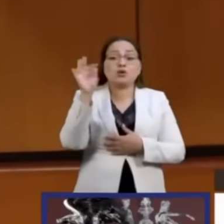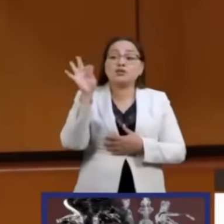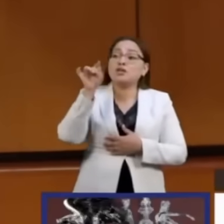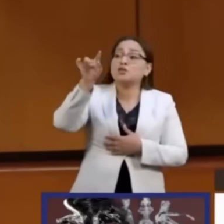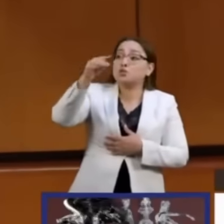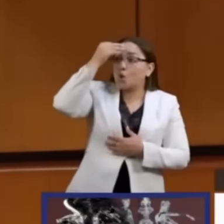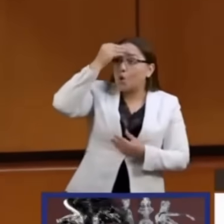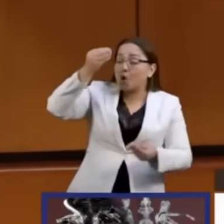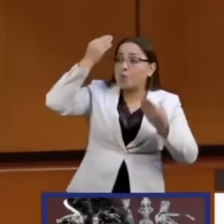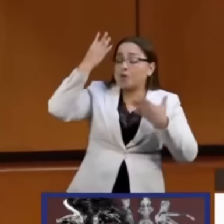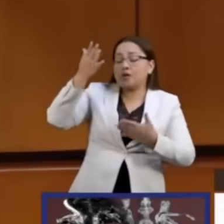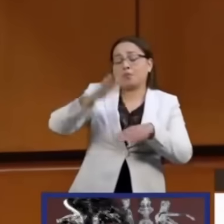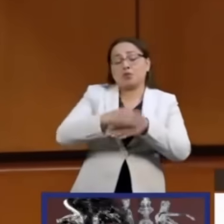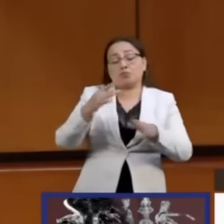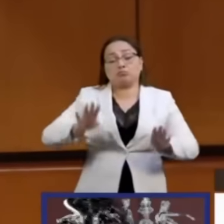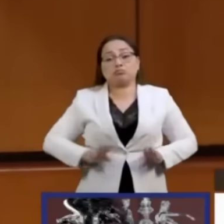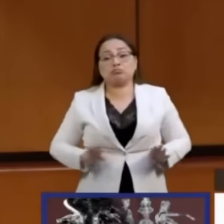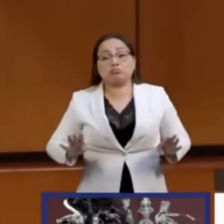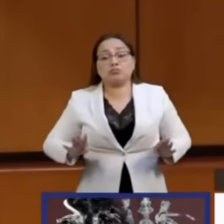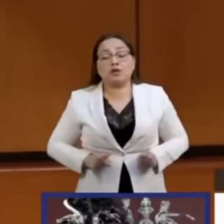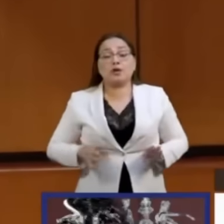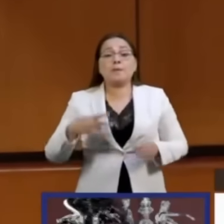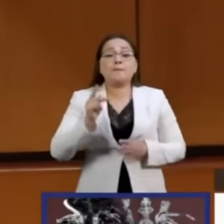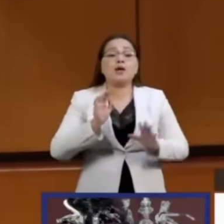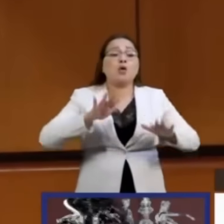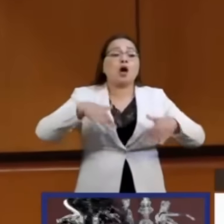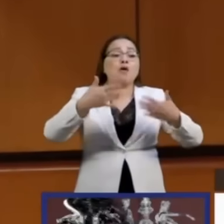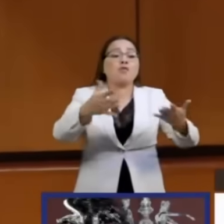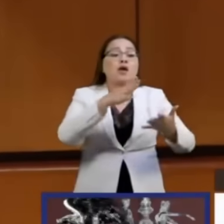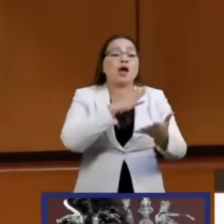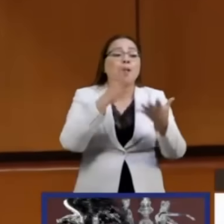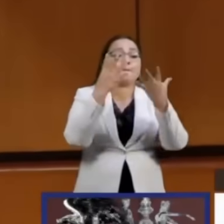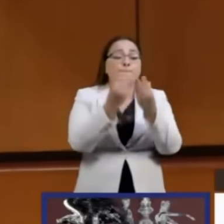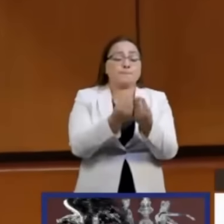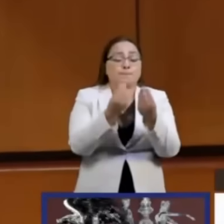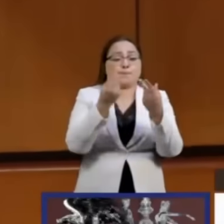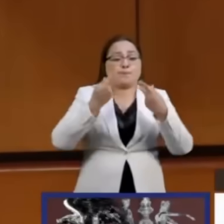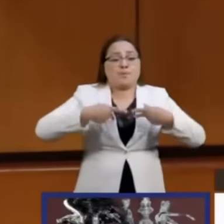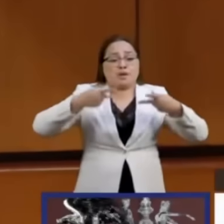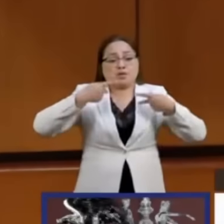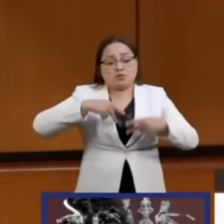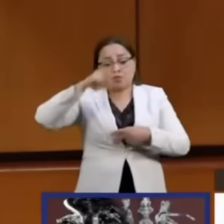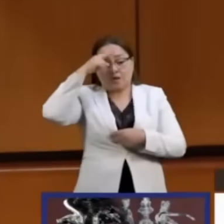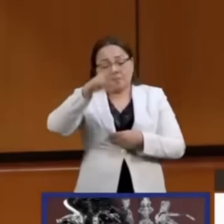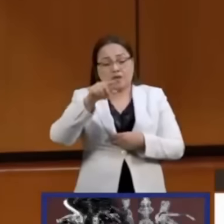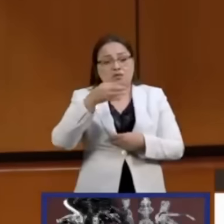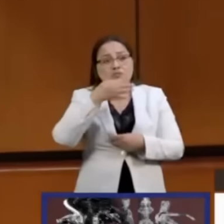a conveniencia, habrá millones de mexicanos allá afuera que se los recuerden.